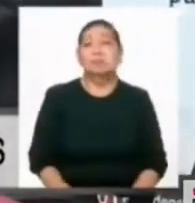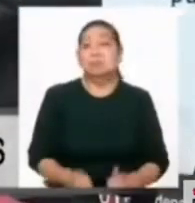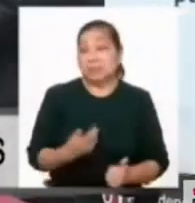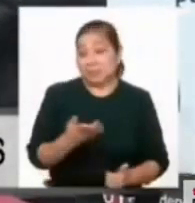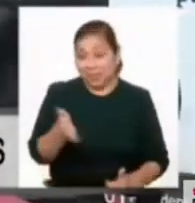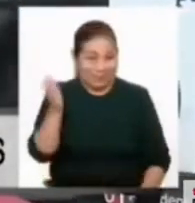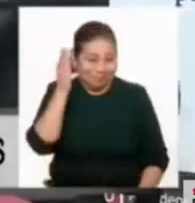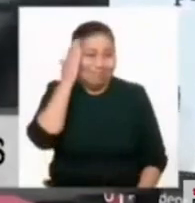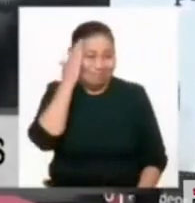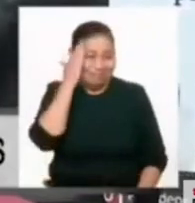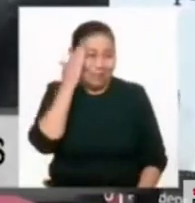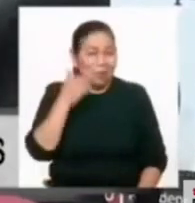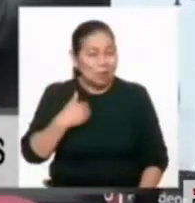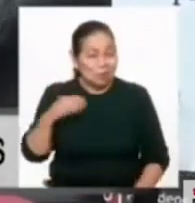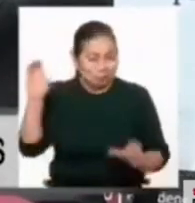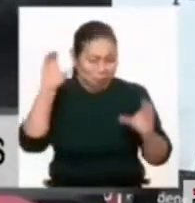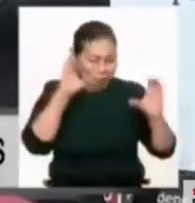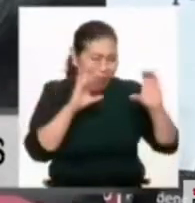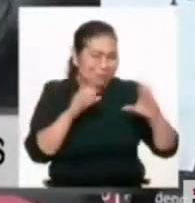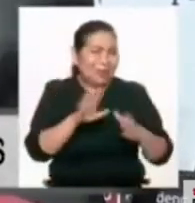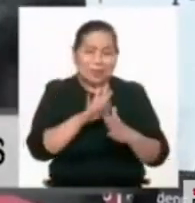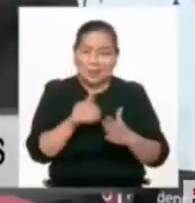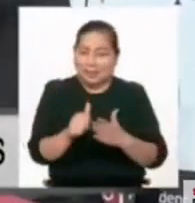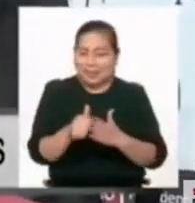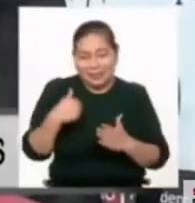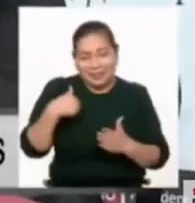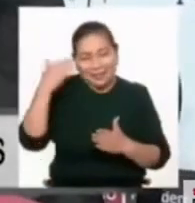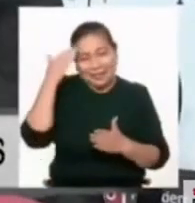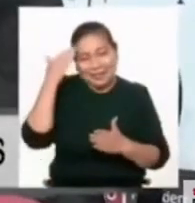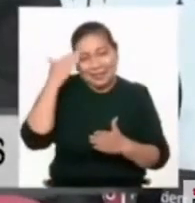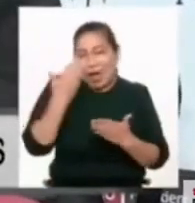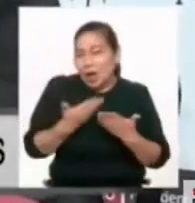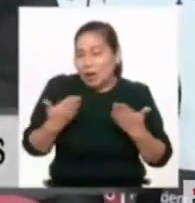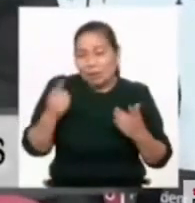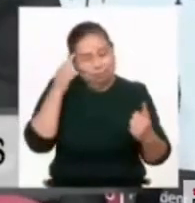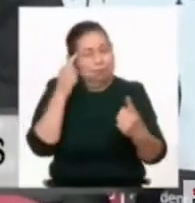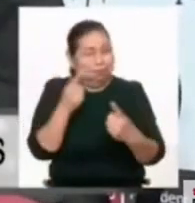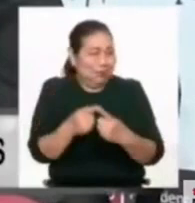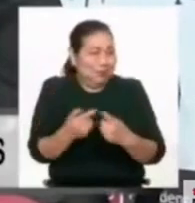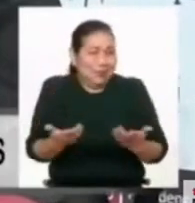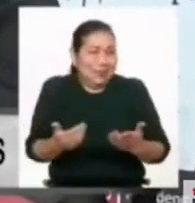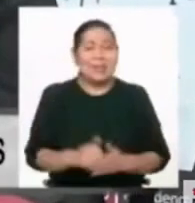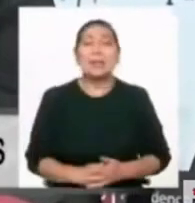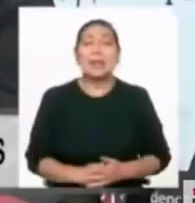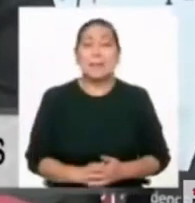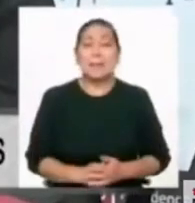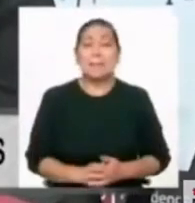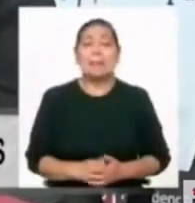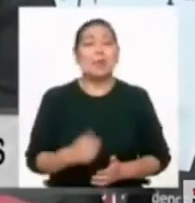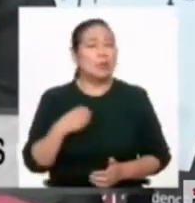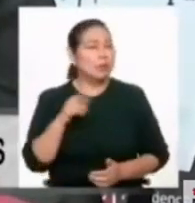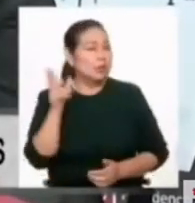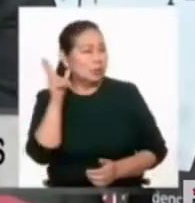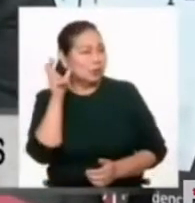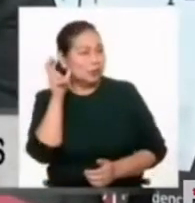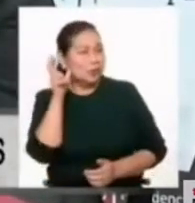Bueno, como ustedes saben, soy científico y los científicos nos basamos en cosas objetivas. He